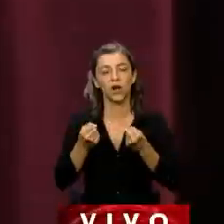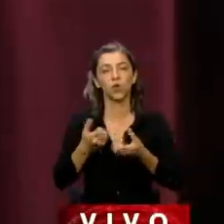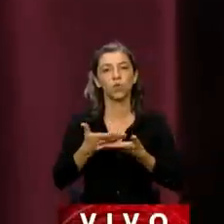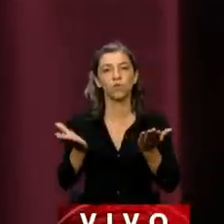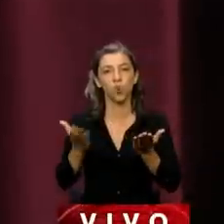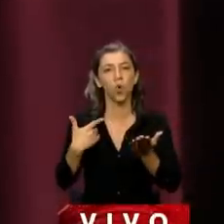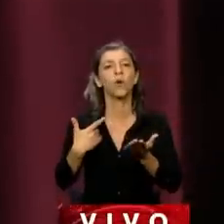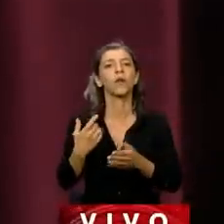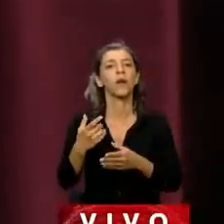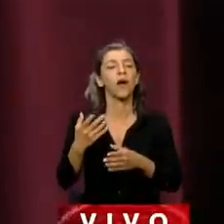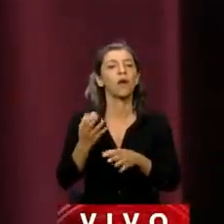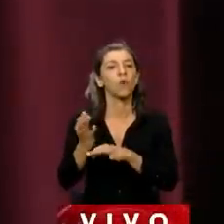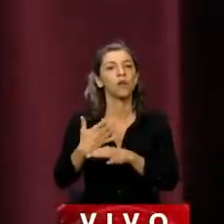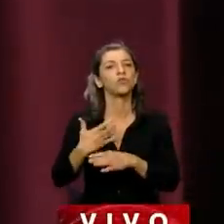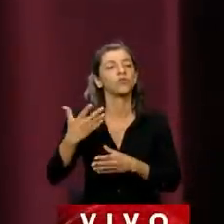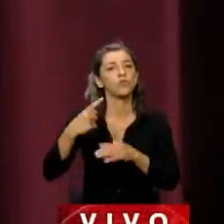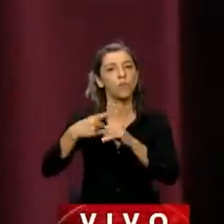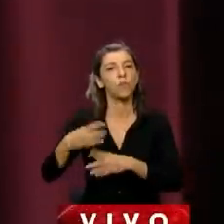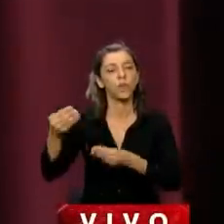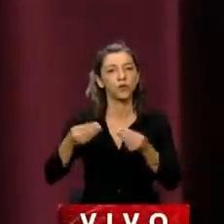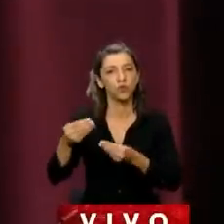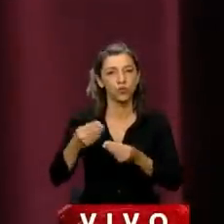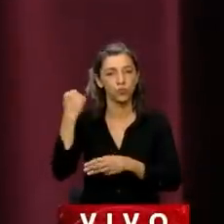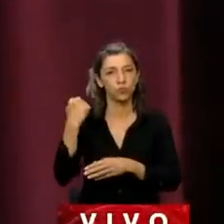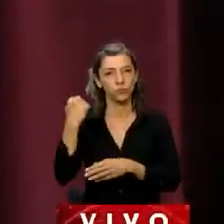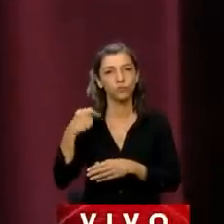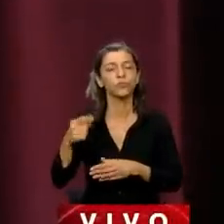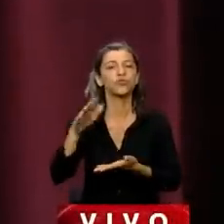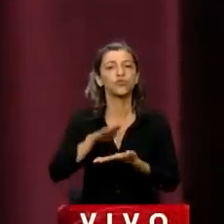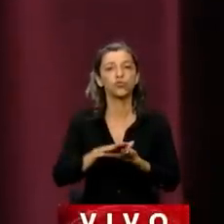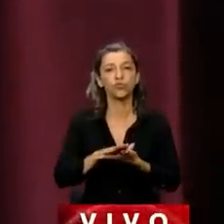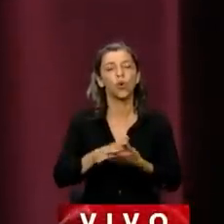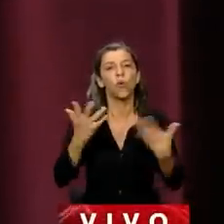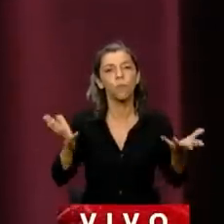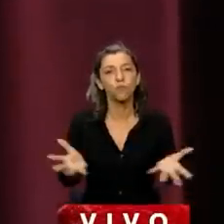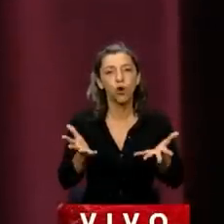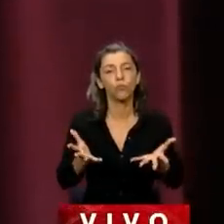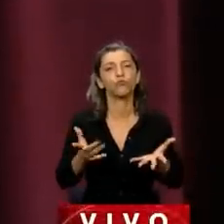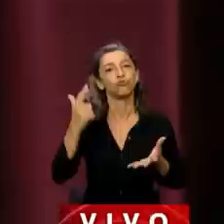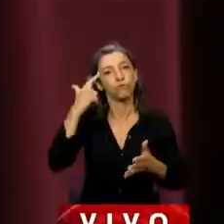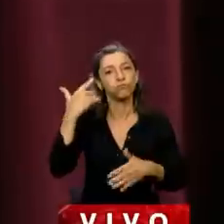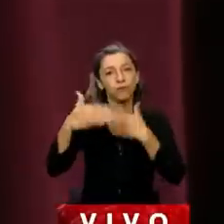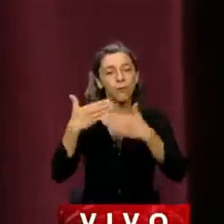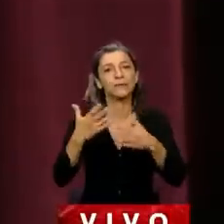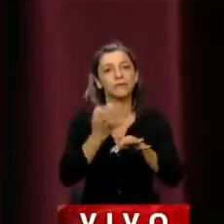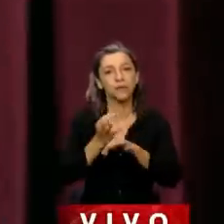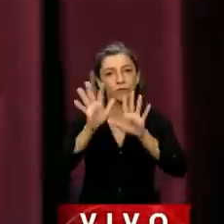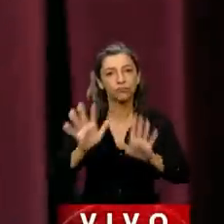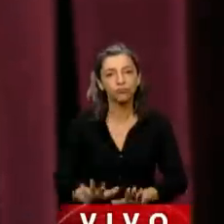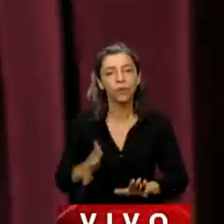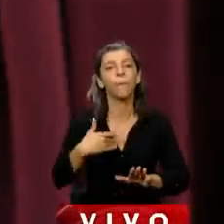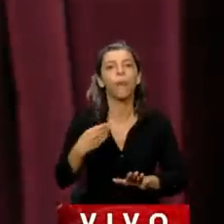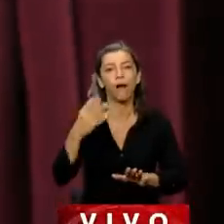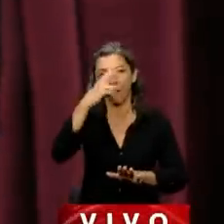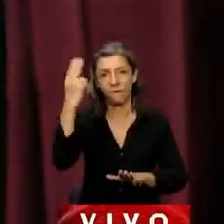de Presupuesto y Hacienda, recaído en el proyecto de ley sobre la promoción de la formación y desarrollo de la enfermería, orden del